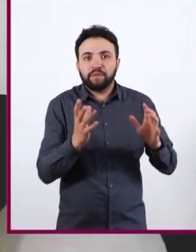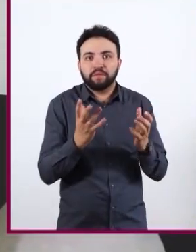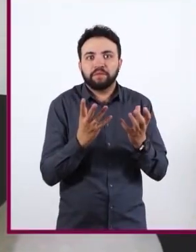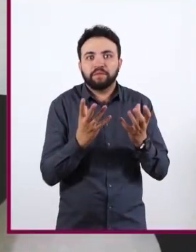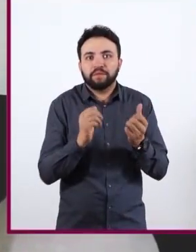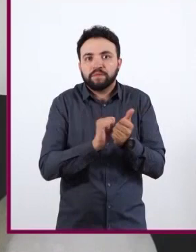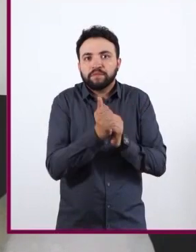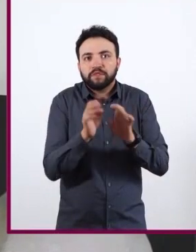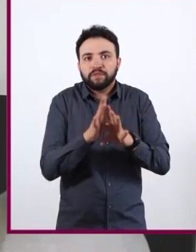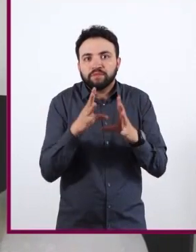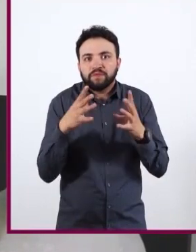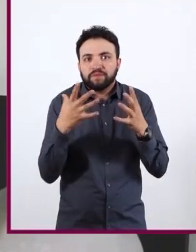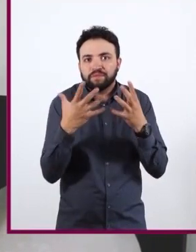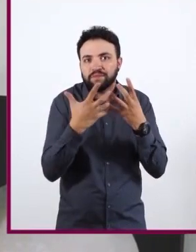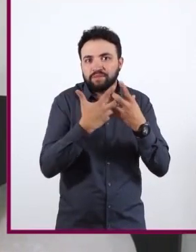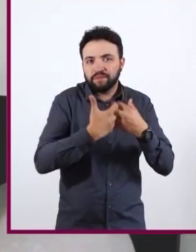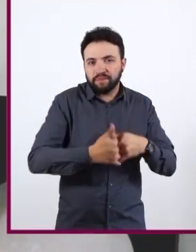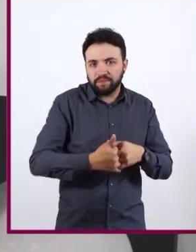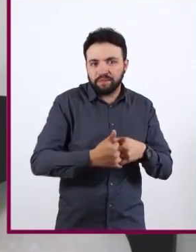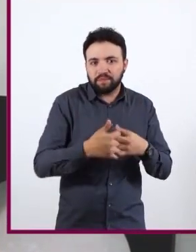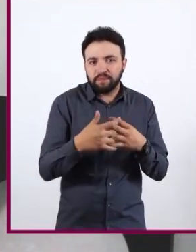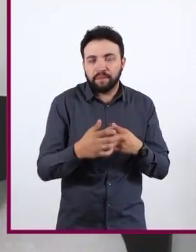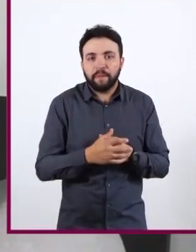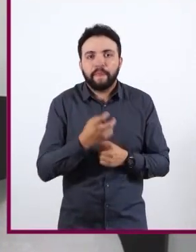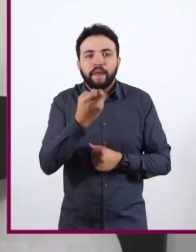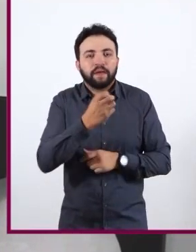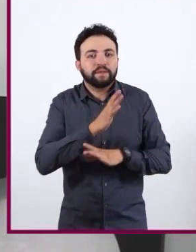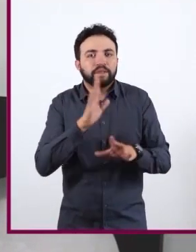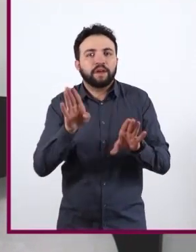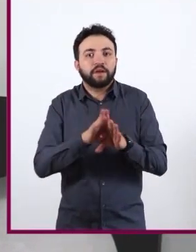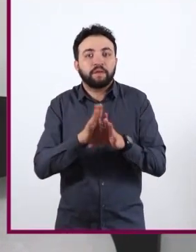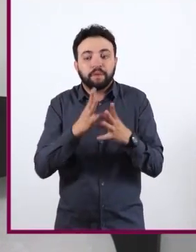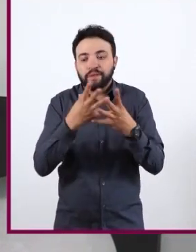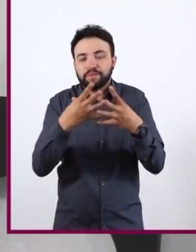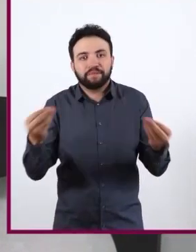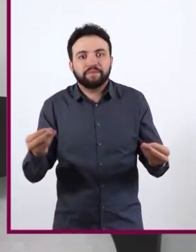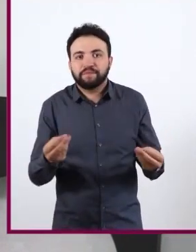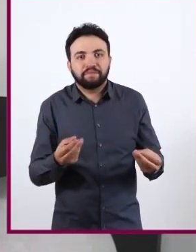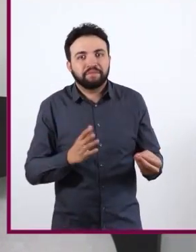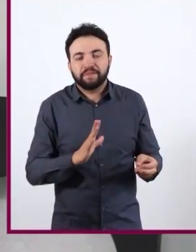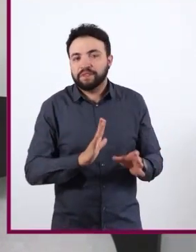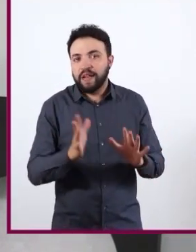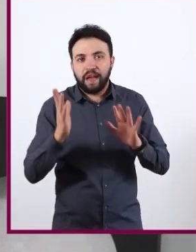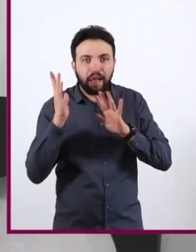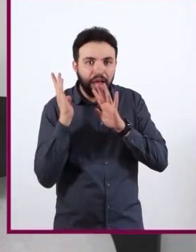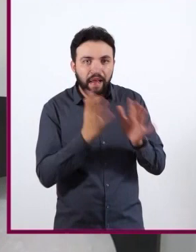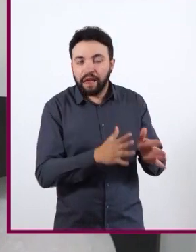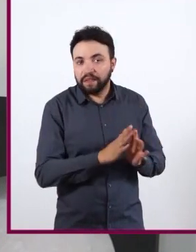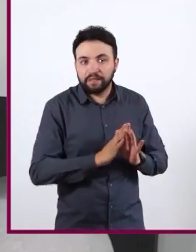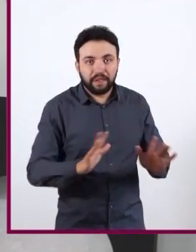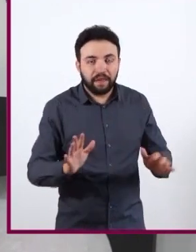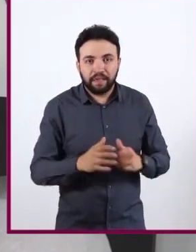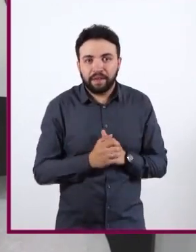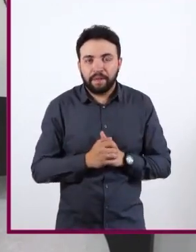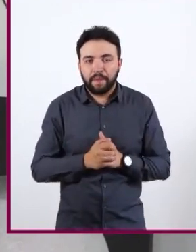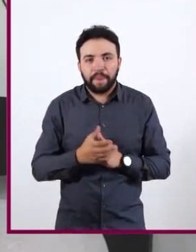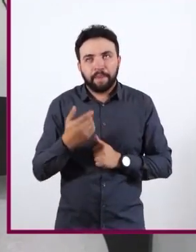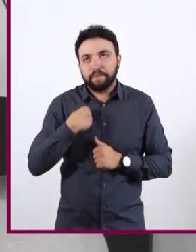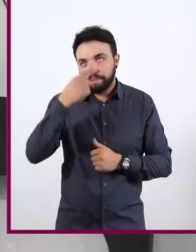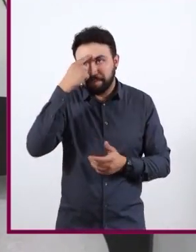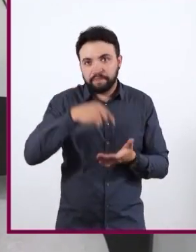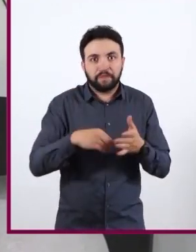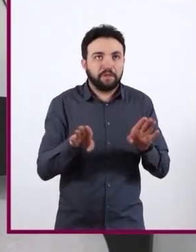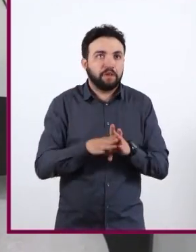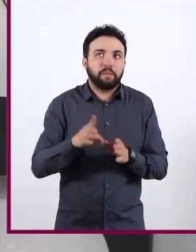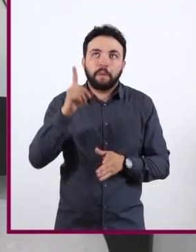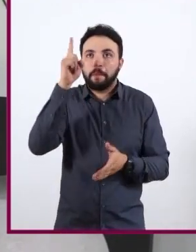Es decir, eso ya no es de que va a desaparecer, no. A lo mejor en 1000 años